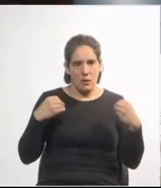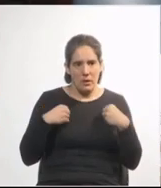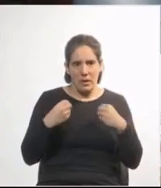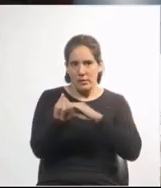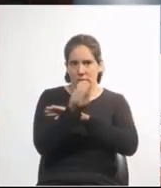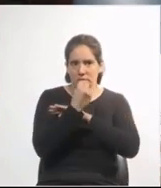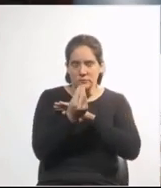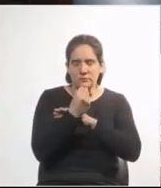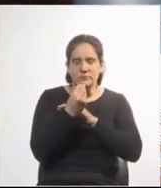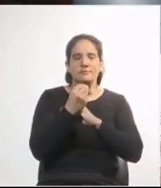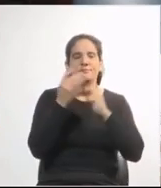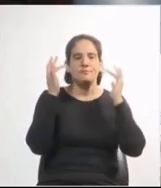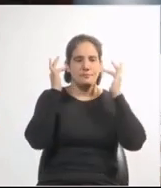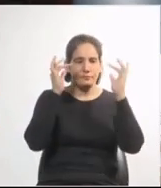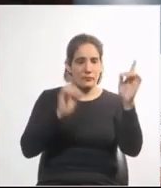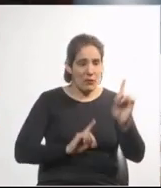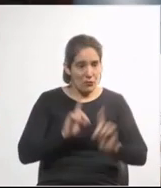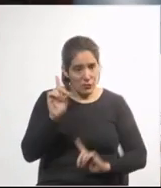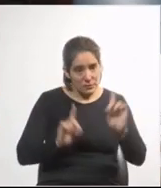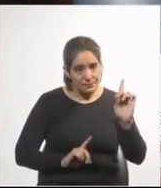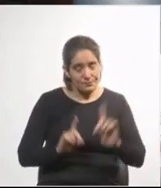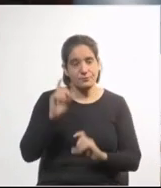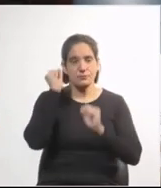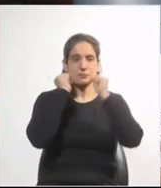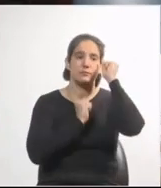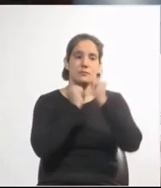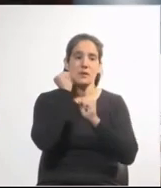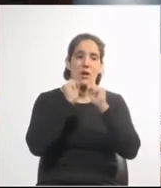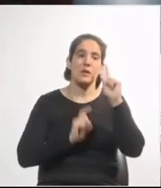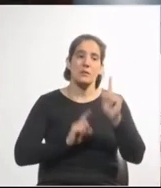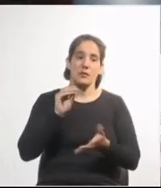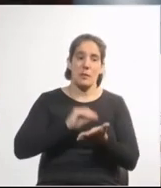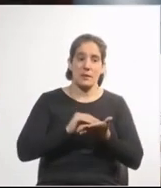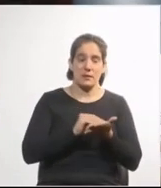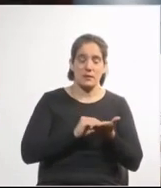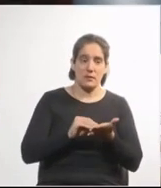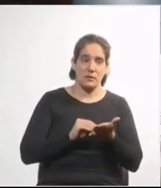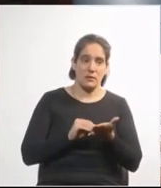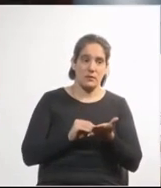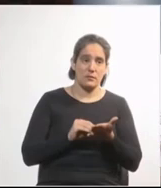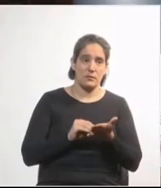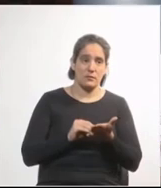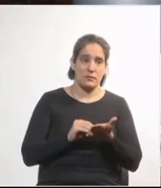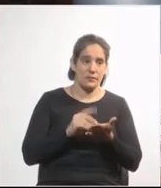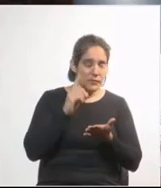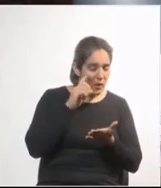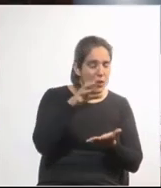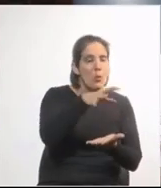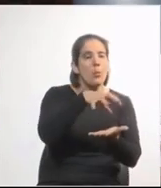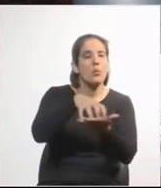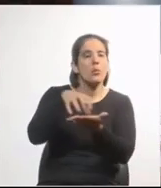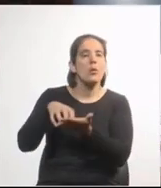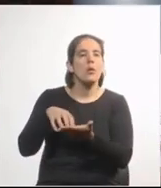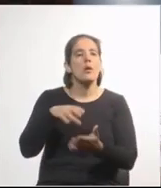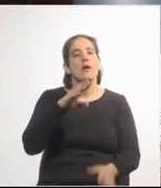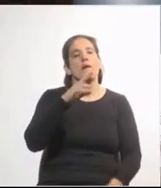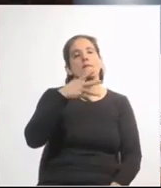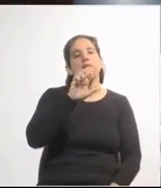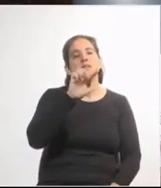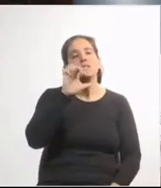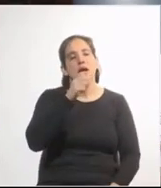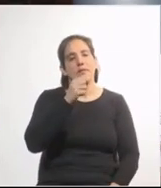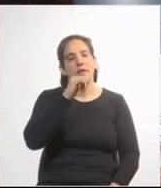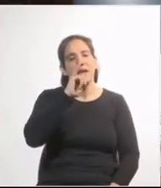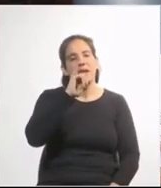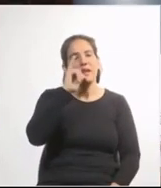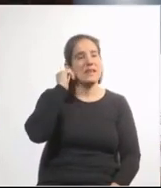Ciencias Sociales y la Facultad de Ciencias Económicas y Administración en los barrios Bella Italia y Punta de Rieles de